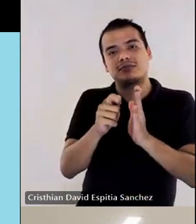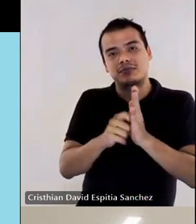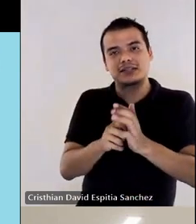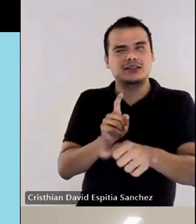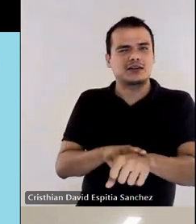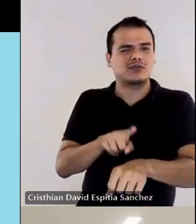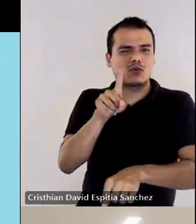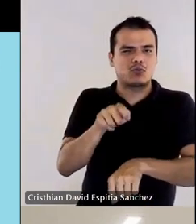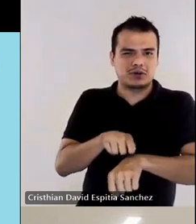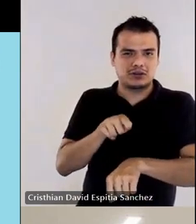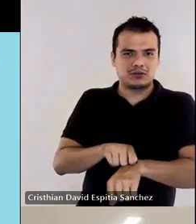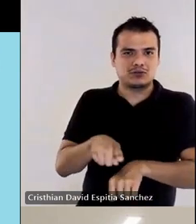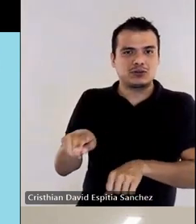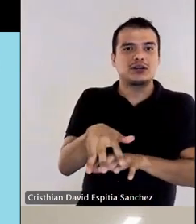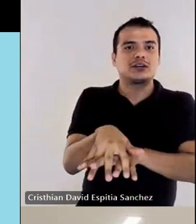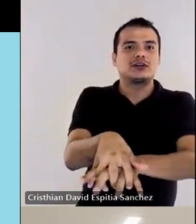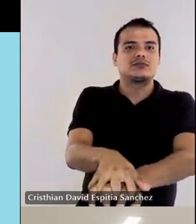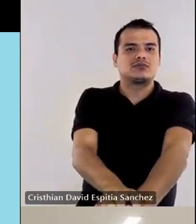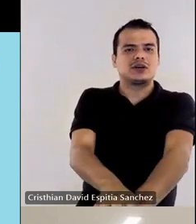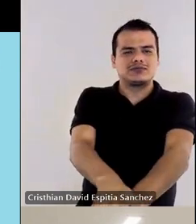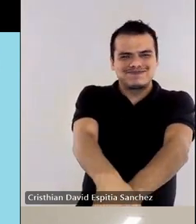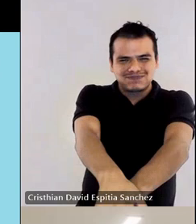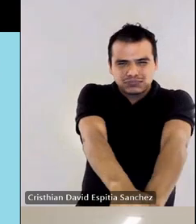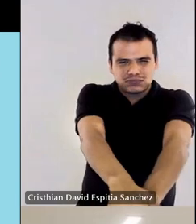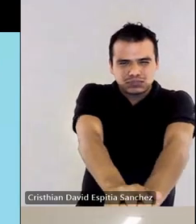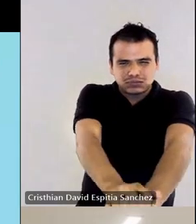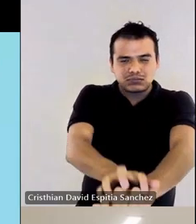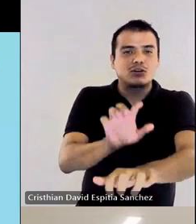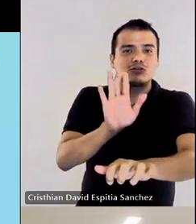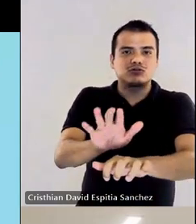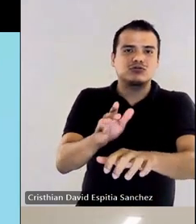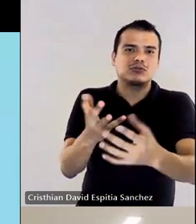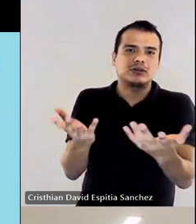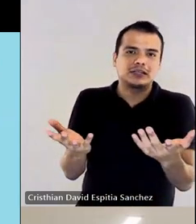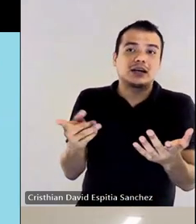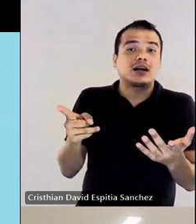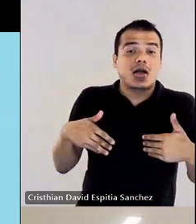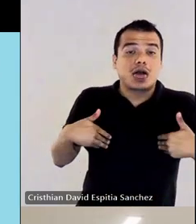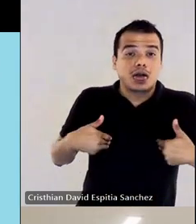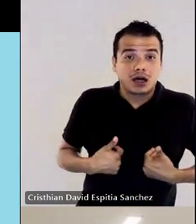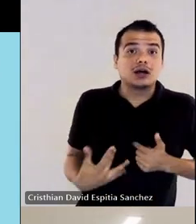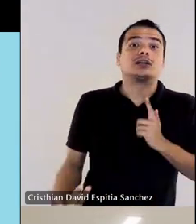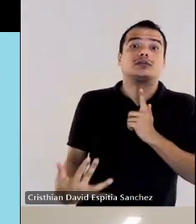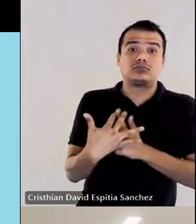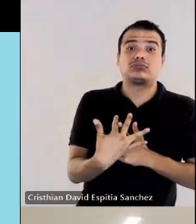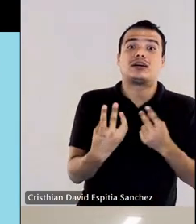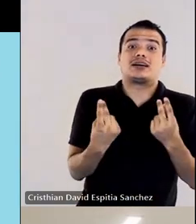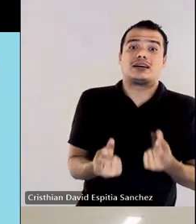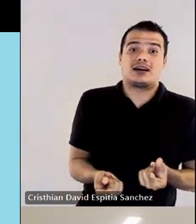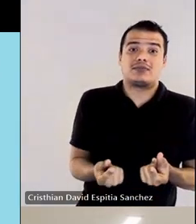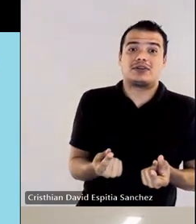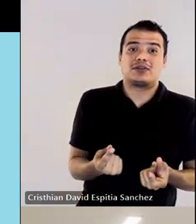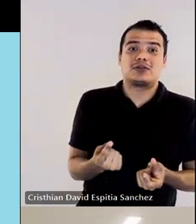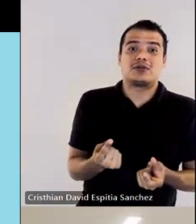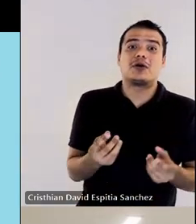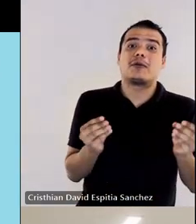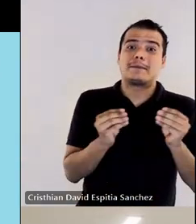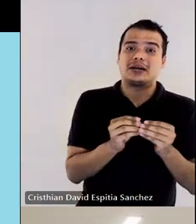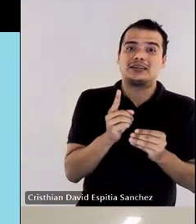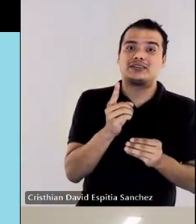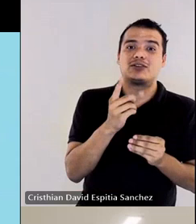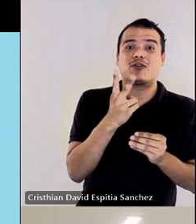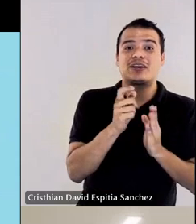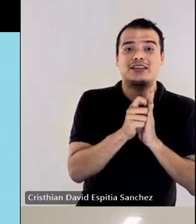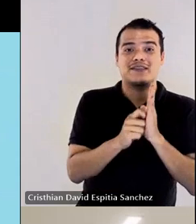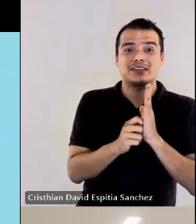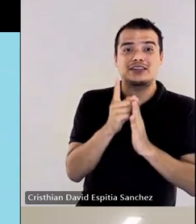es físicamente extenuante y sobre todo si uno no tiene un buen estado físico. Entonces la persona